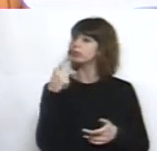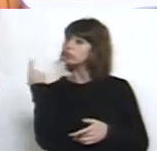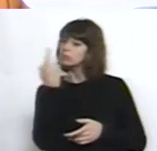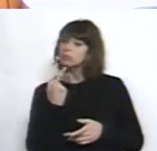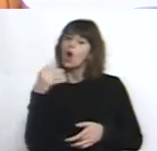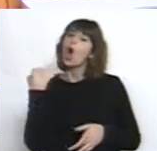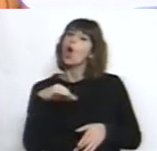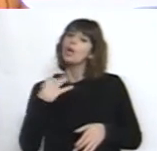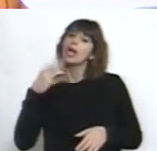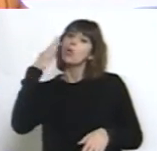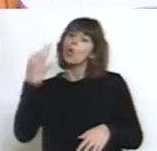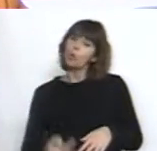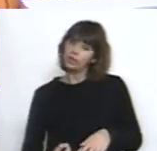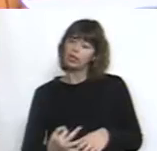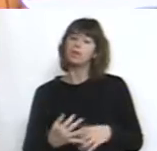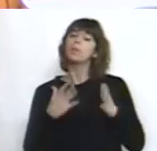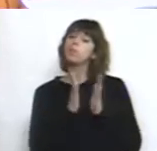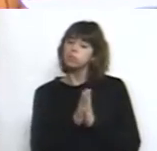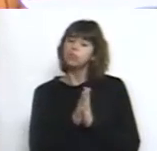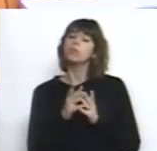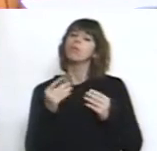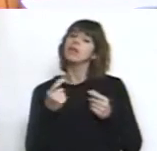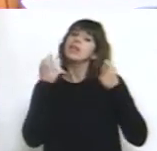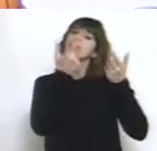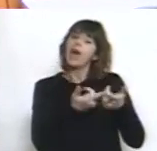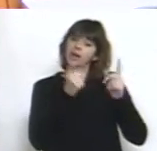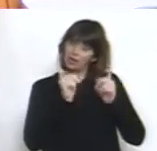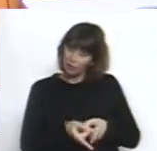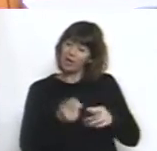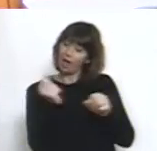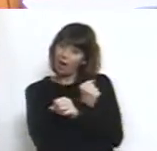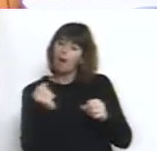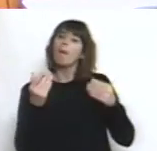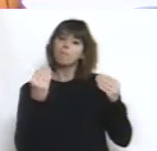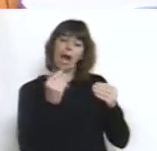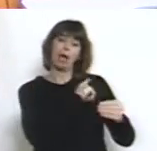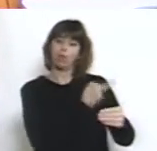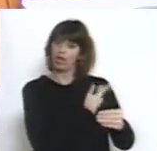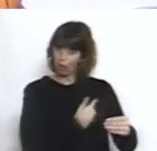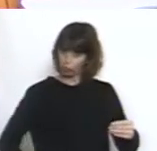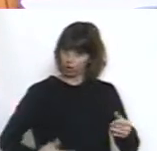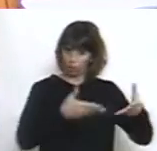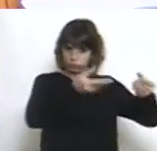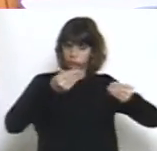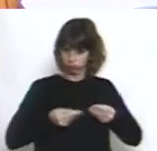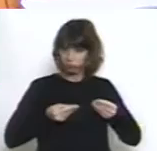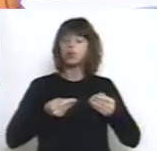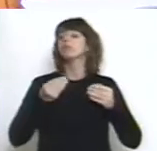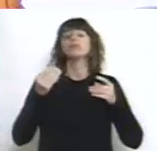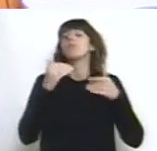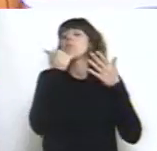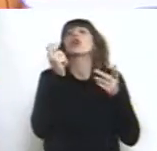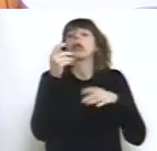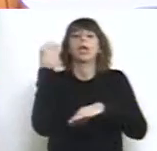y dotar de esta herramienta fundamental al Poder Ejecutivo, al que venga, al que se haga cargo a partir del 10 de